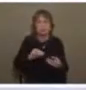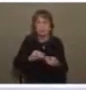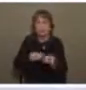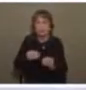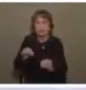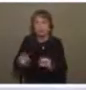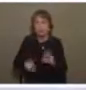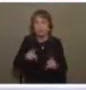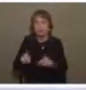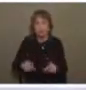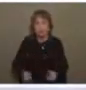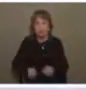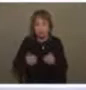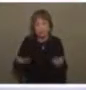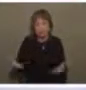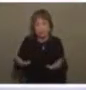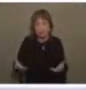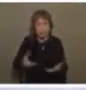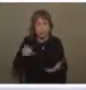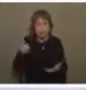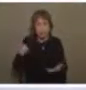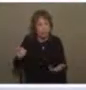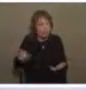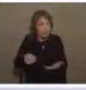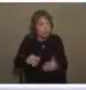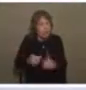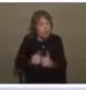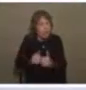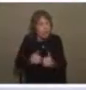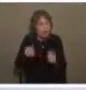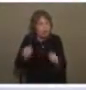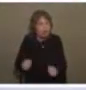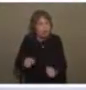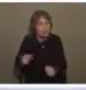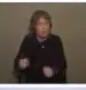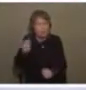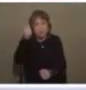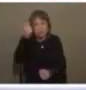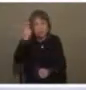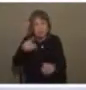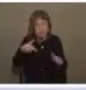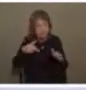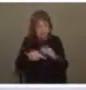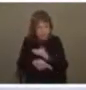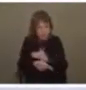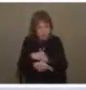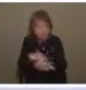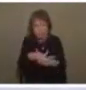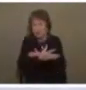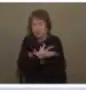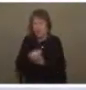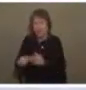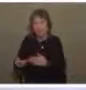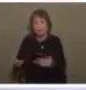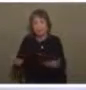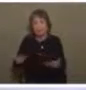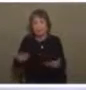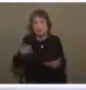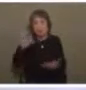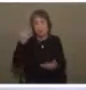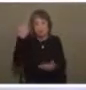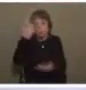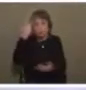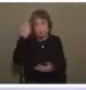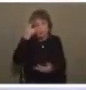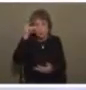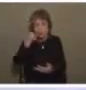ha habido de recortes o no ha habido de recortes. En términos de entender esa base, sería bien útil, sobre todo se lo pido al